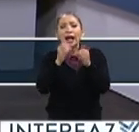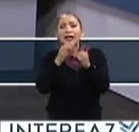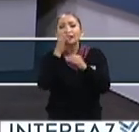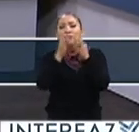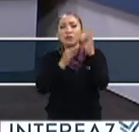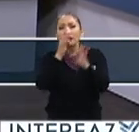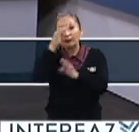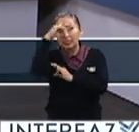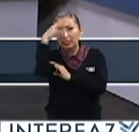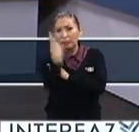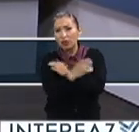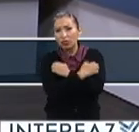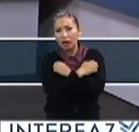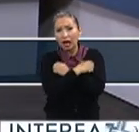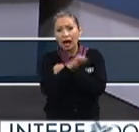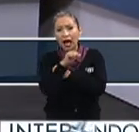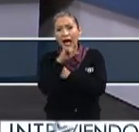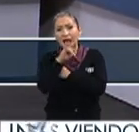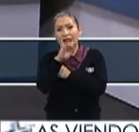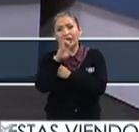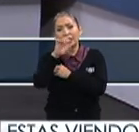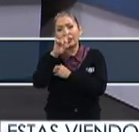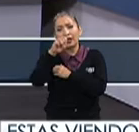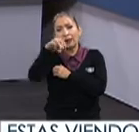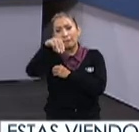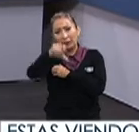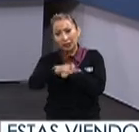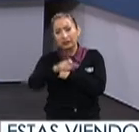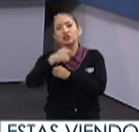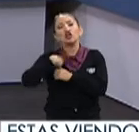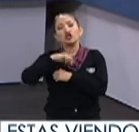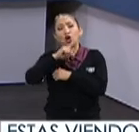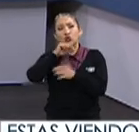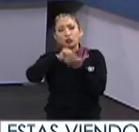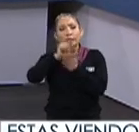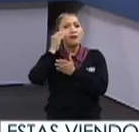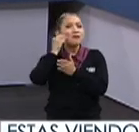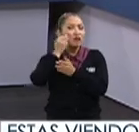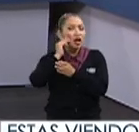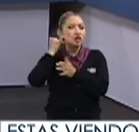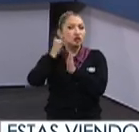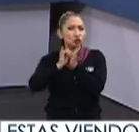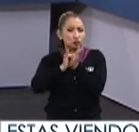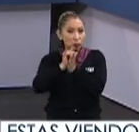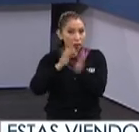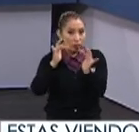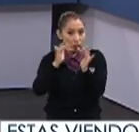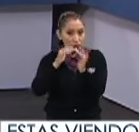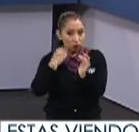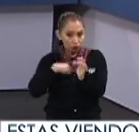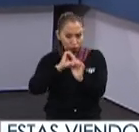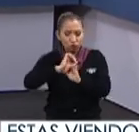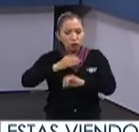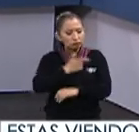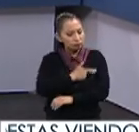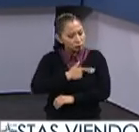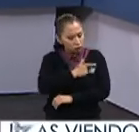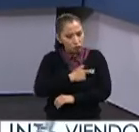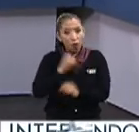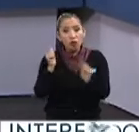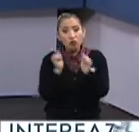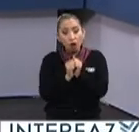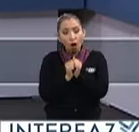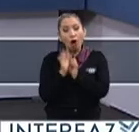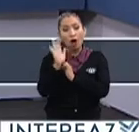Informativa de Educación de México, AIEDMX. Estamos en Twitter, en Facebook, en YouTube. Pónganse en comunicación y nosotros con mucho gusto, por